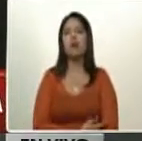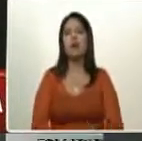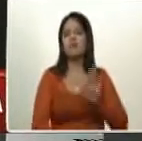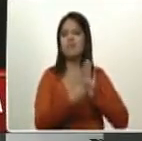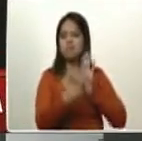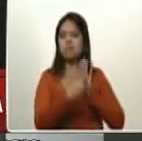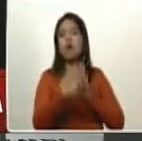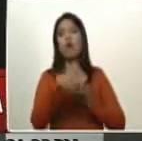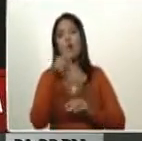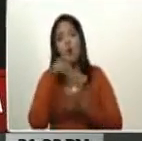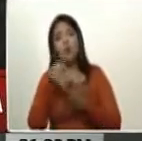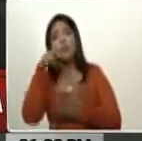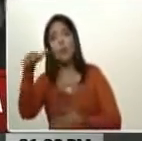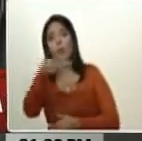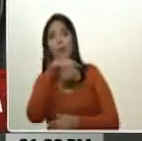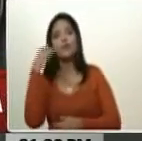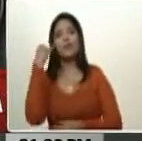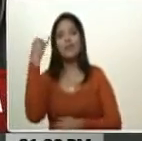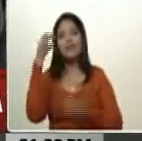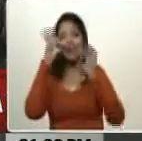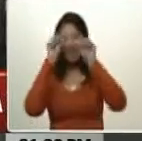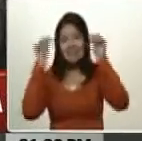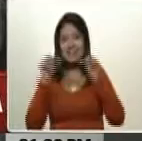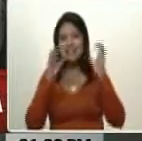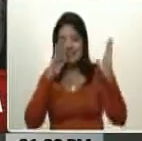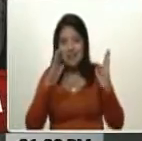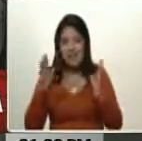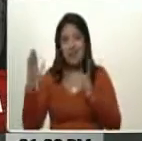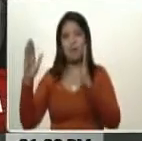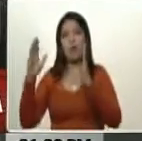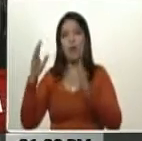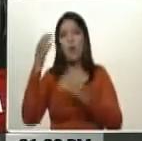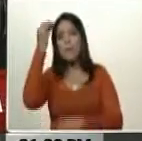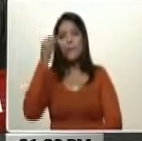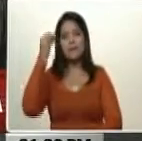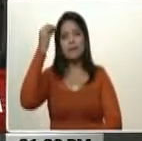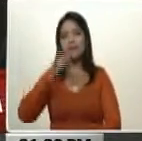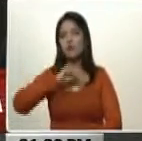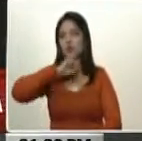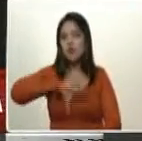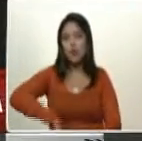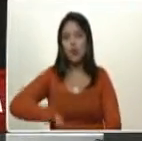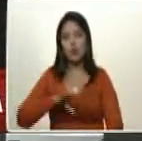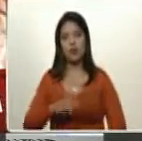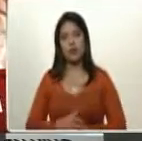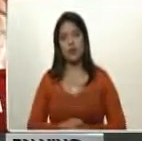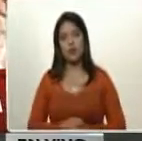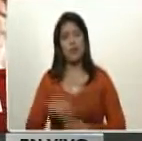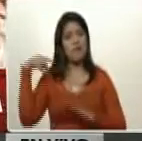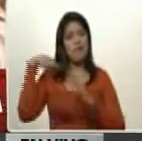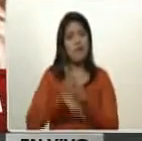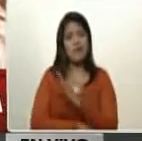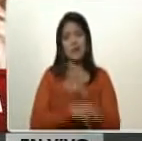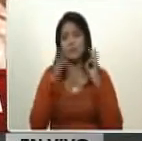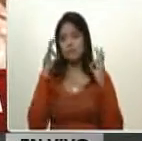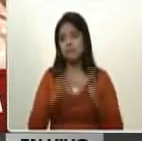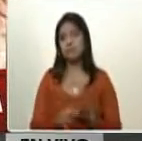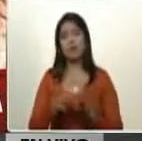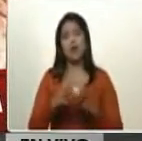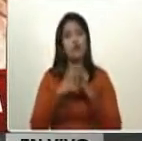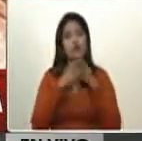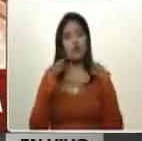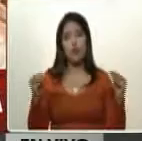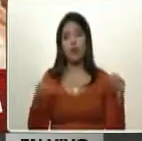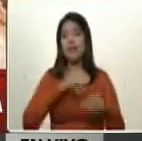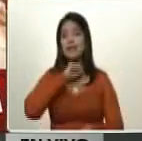nuestro pueblo es con un pensamiento sistémico, es con un pensamiento histórico, es con un pensamiento profundamente arraigado en las herramientas